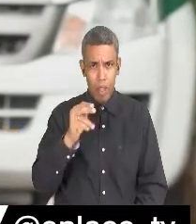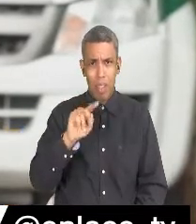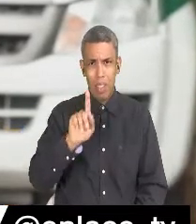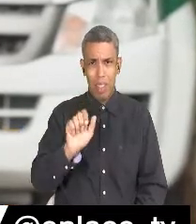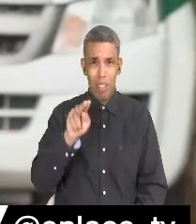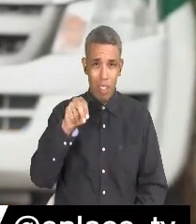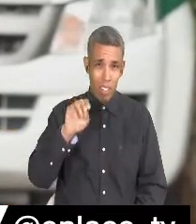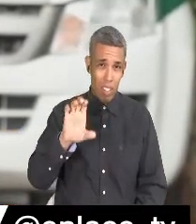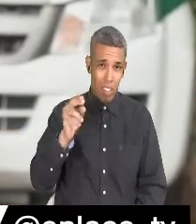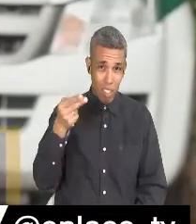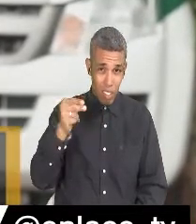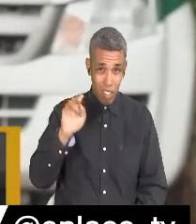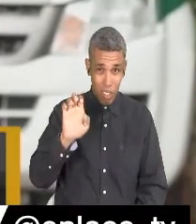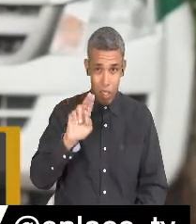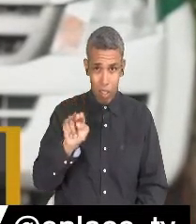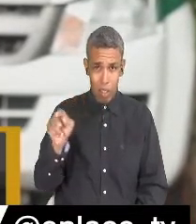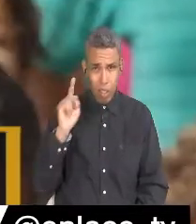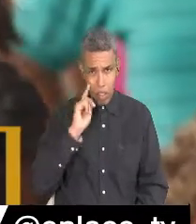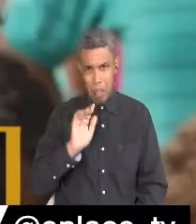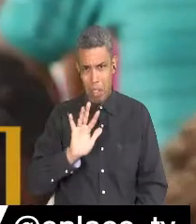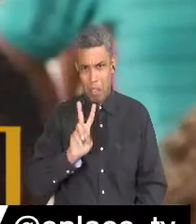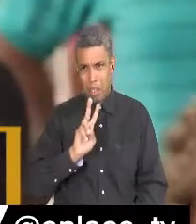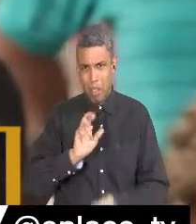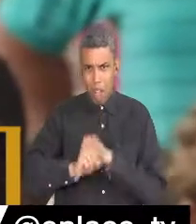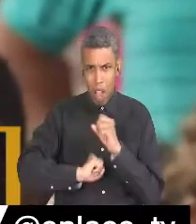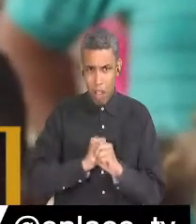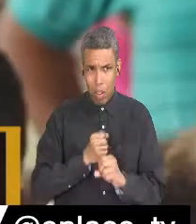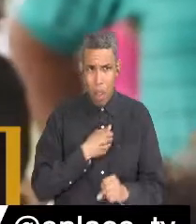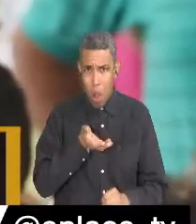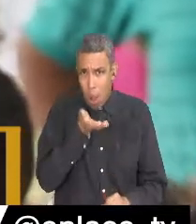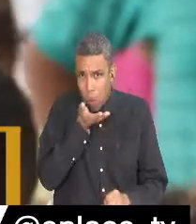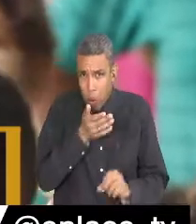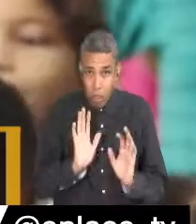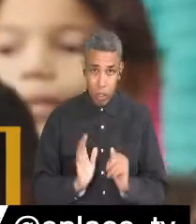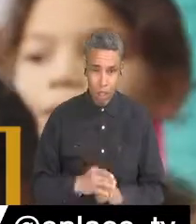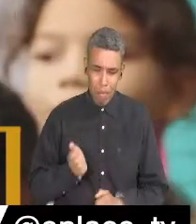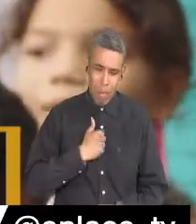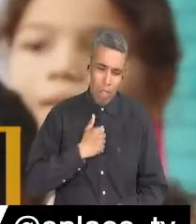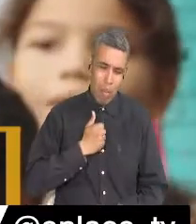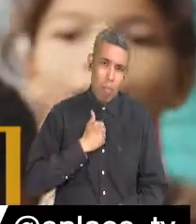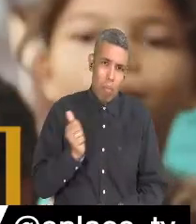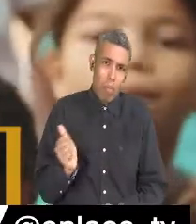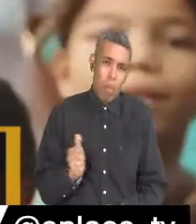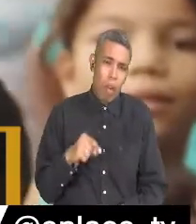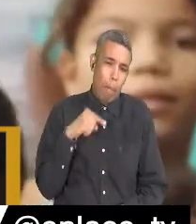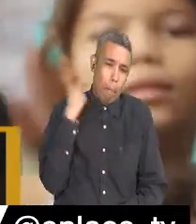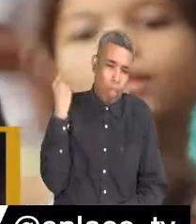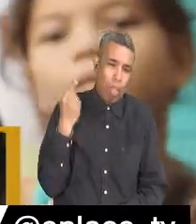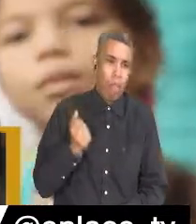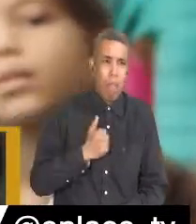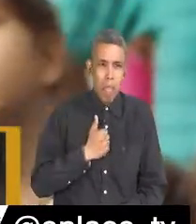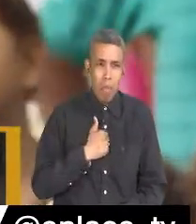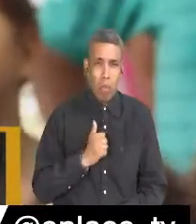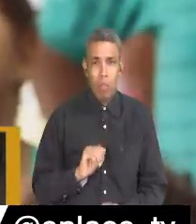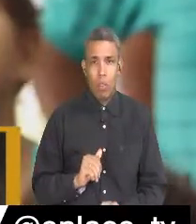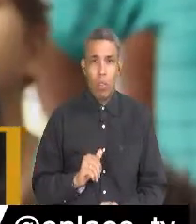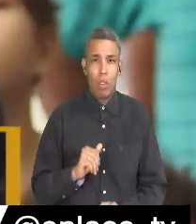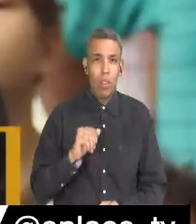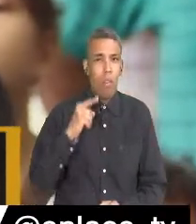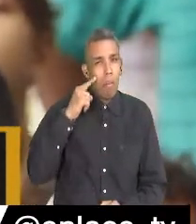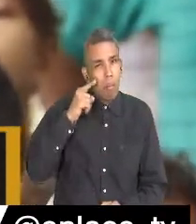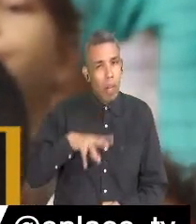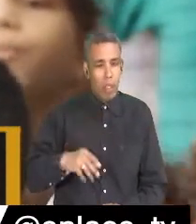había desaparecido desde el pasado domingo. No, vecina, no se ve bien, parece que sí fuera él, pero no se ve bien, no se ve bien,